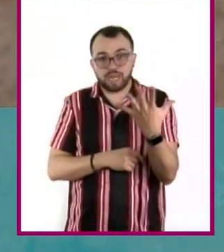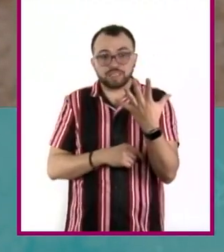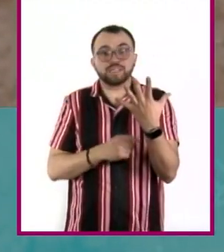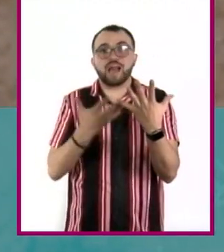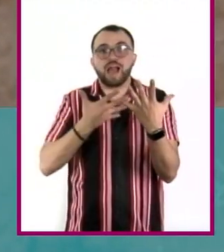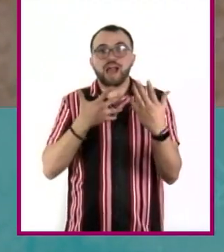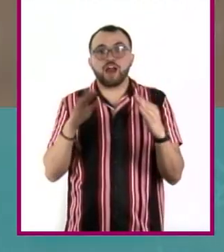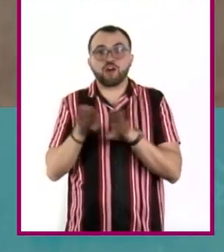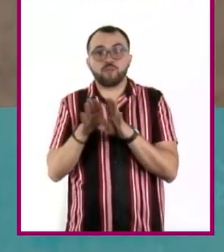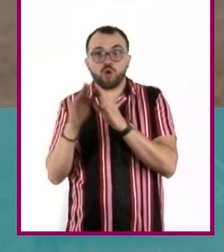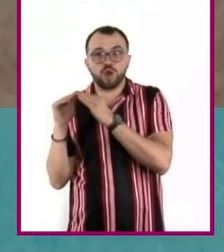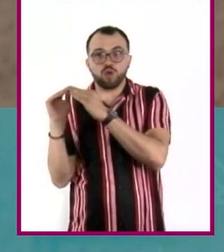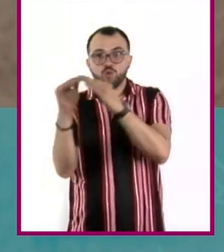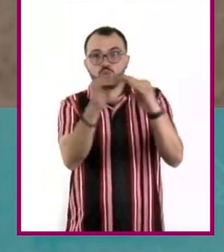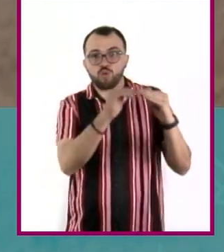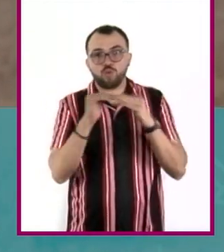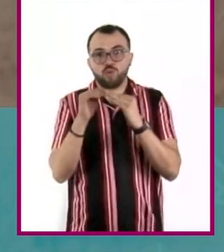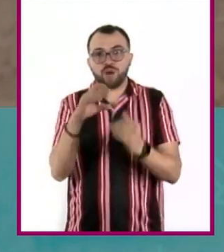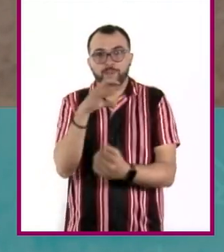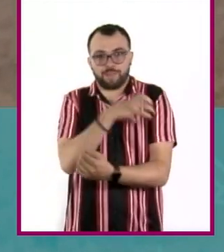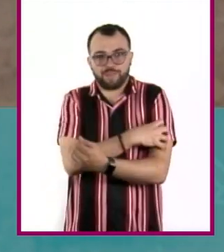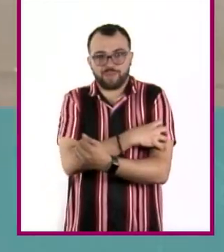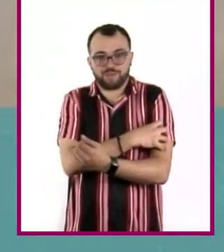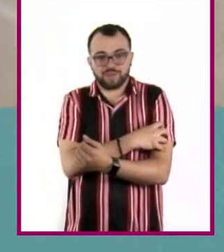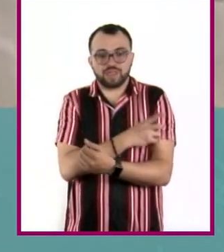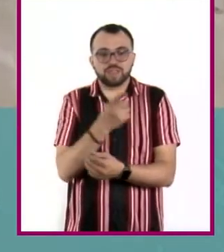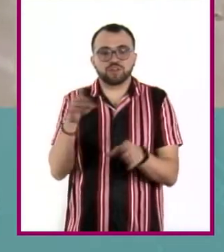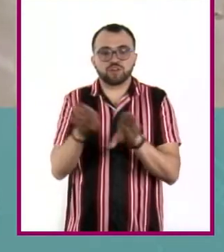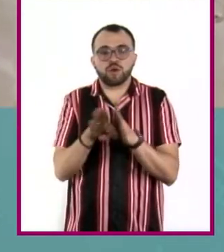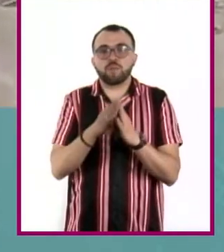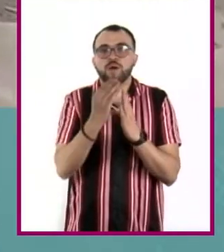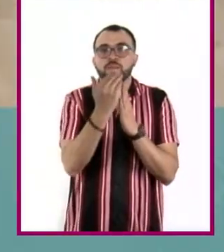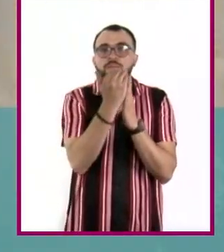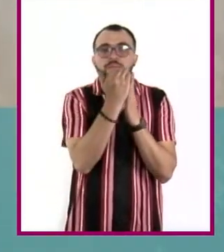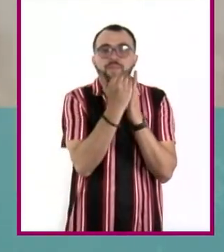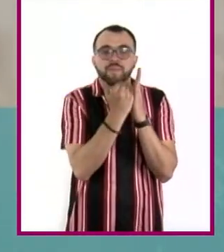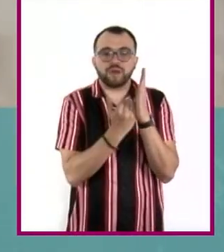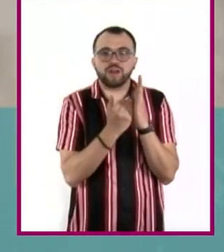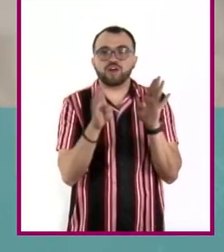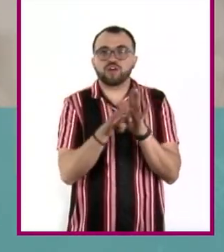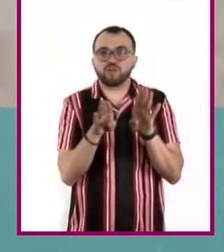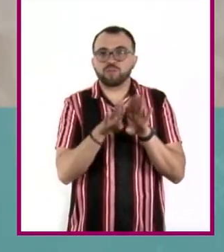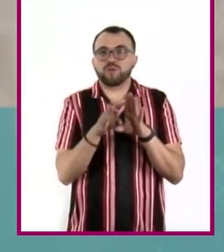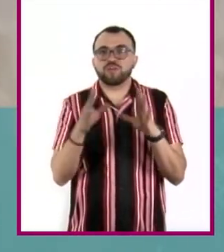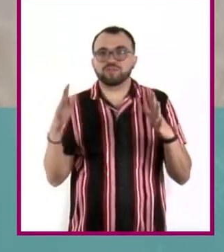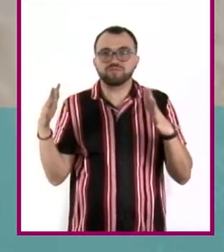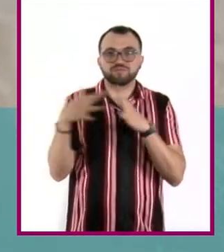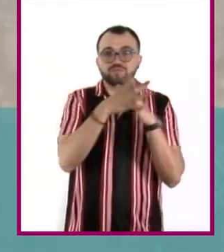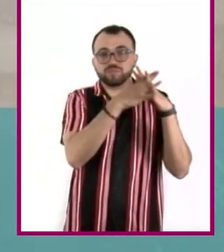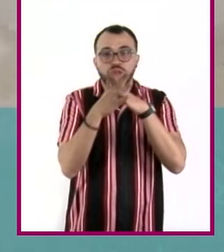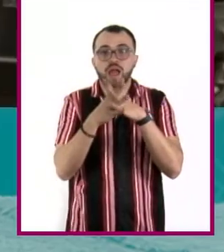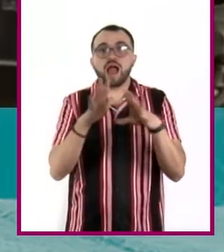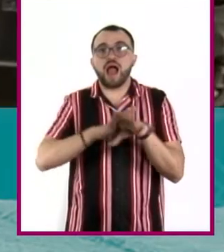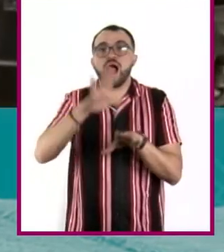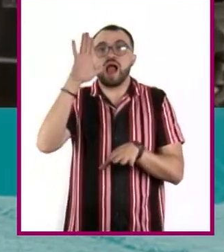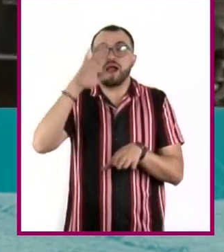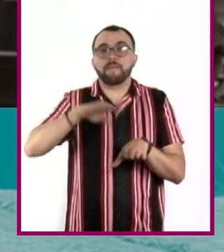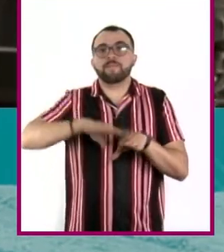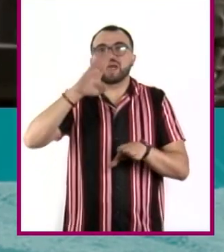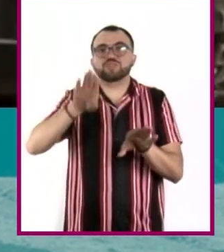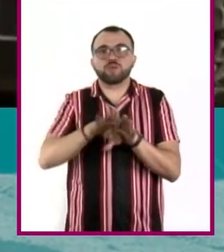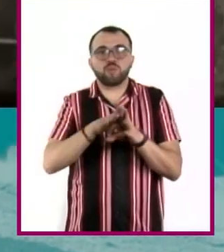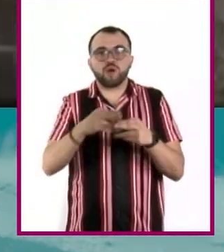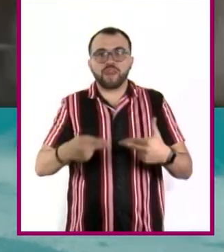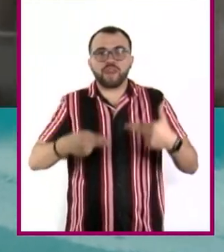En este sistema aumenta la previsibilidad y disminuye la posibilidad de conflicto y la negociación diplomática, la